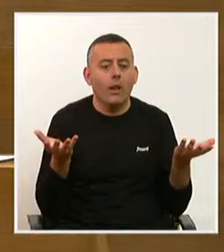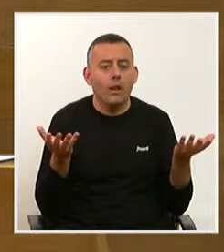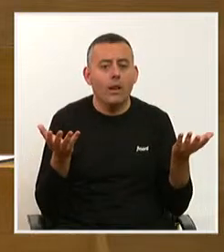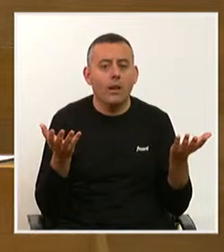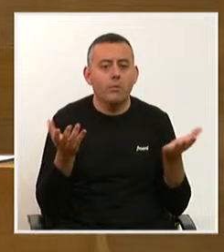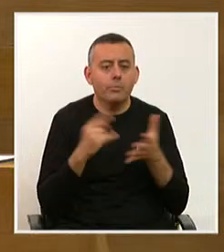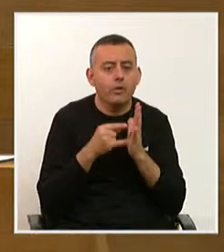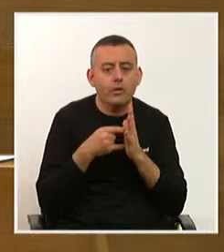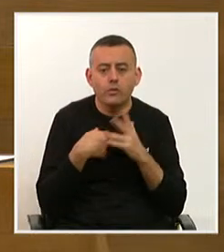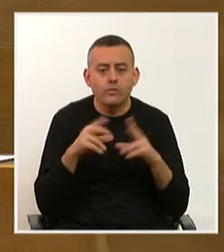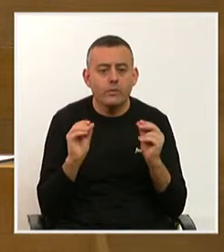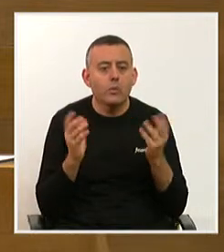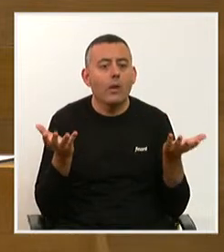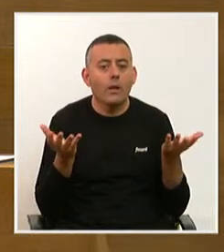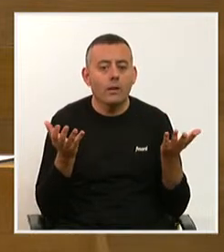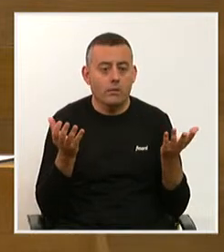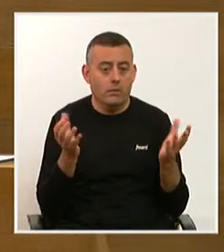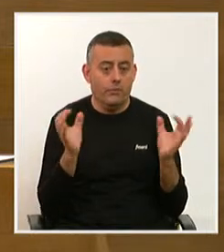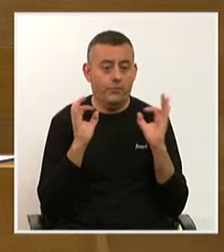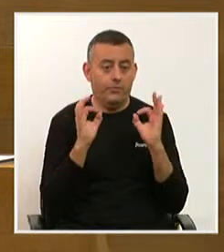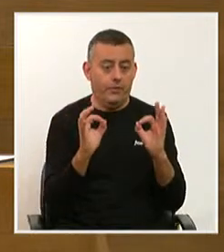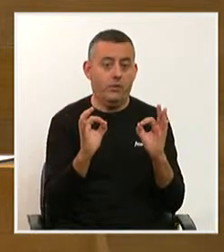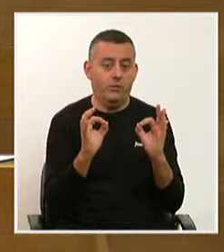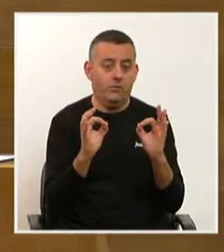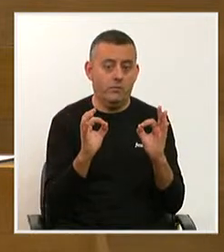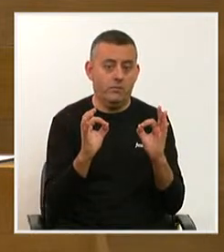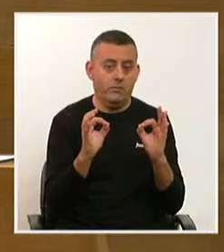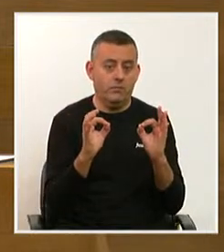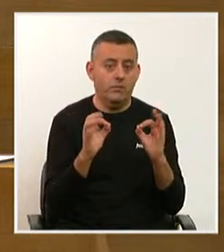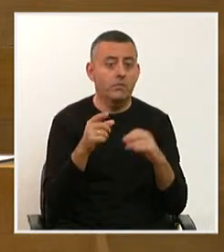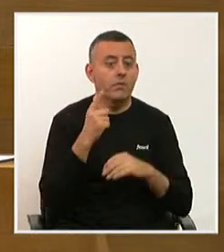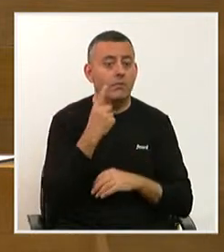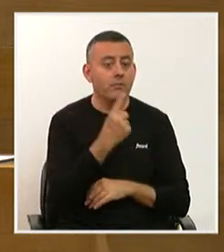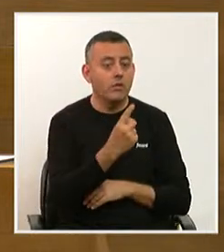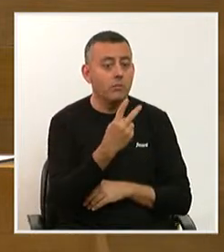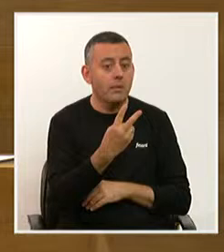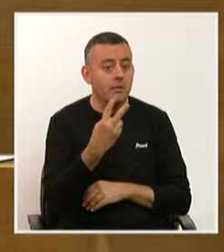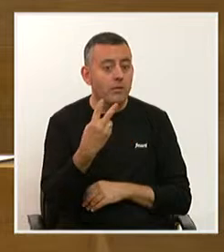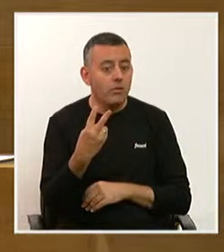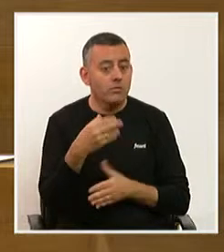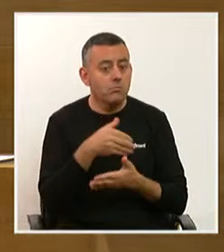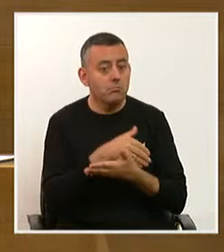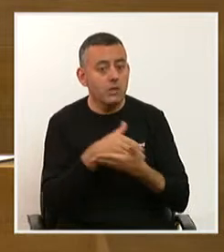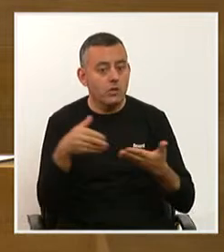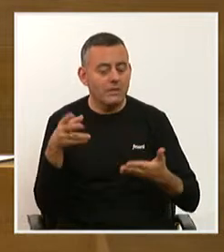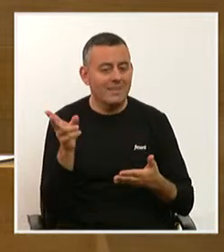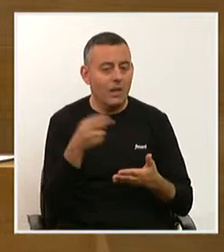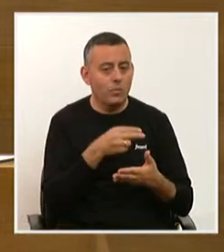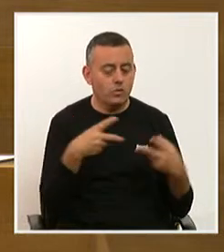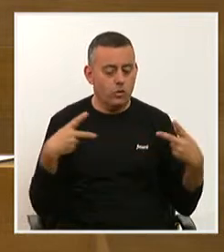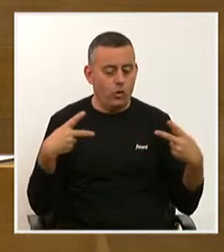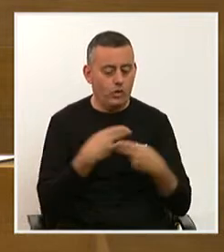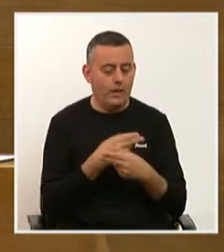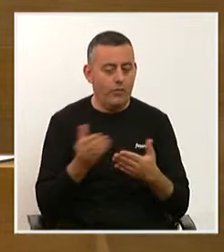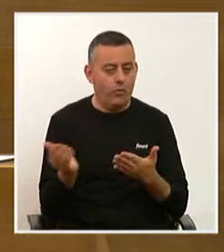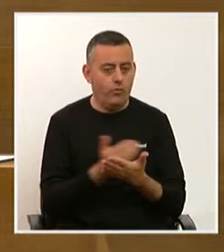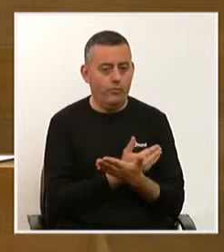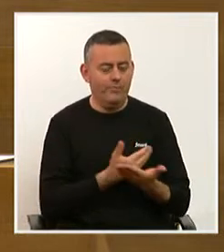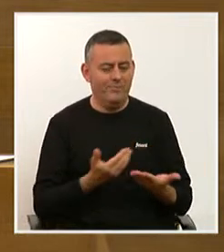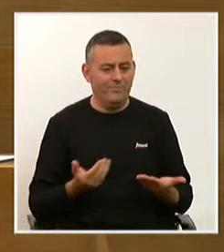deling ningú han ret 122 mill deos y per